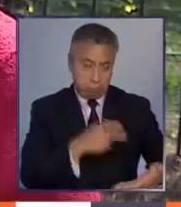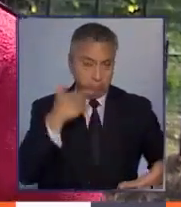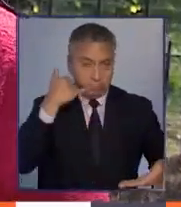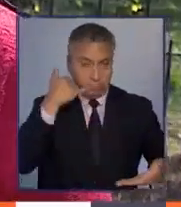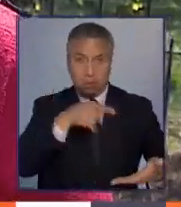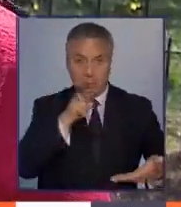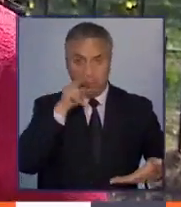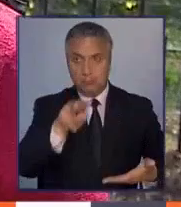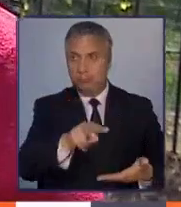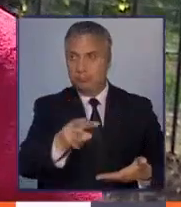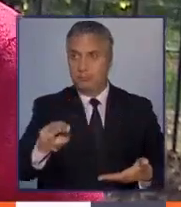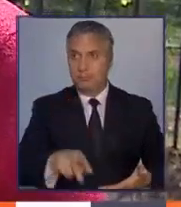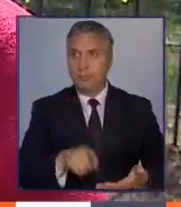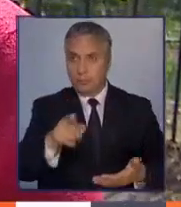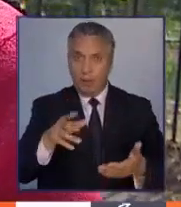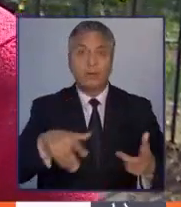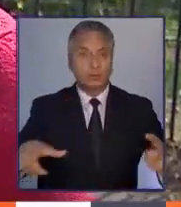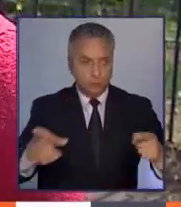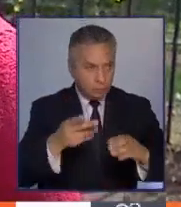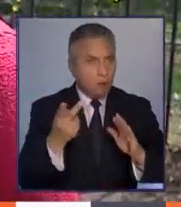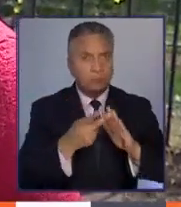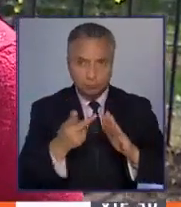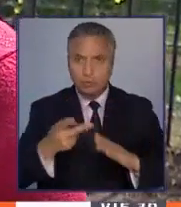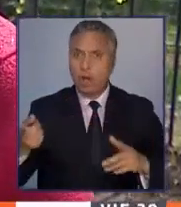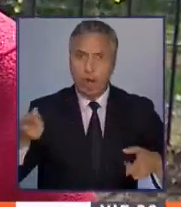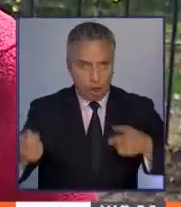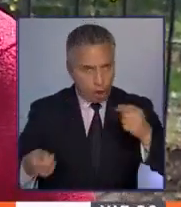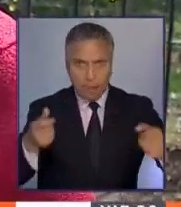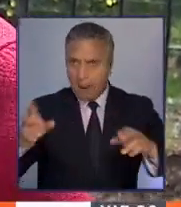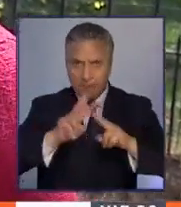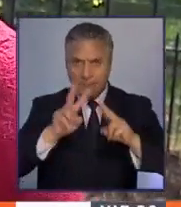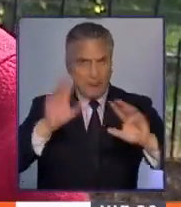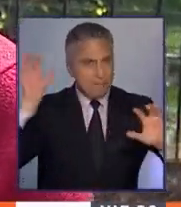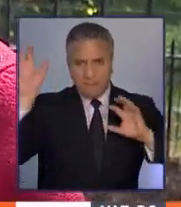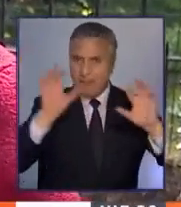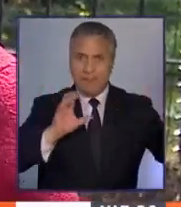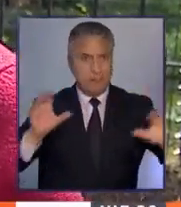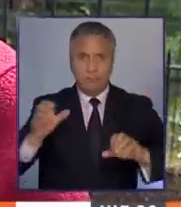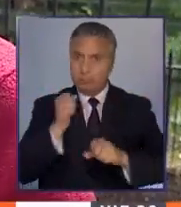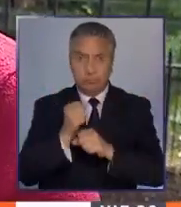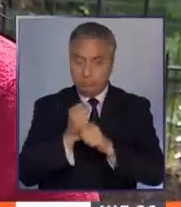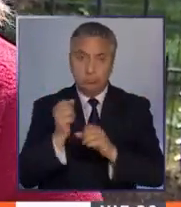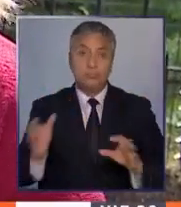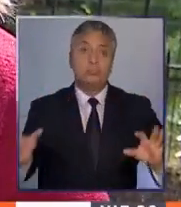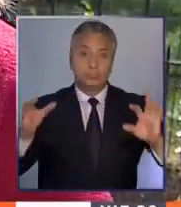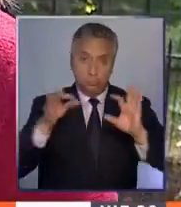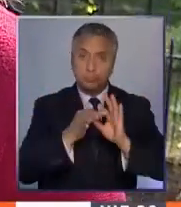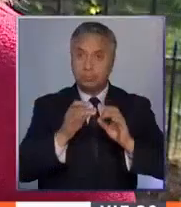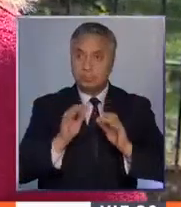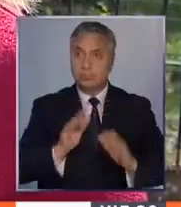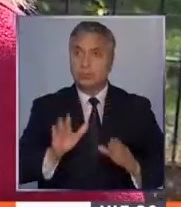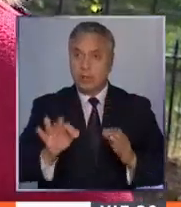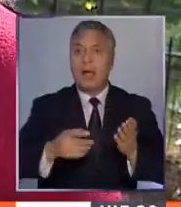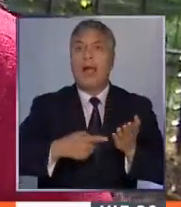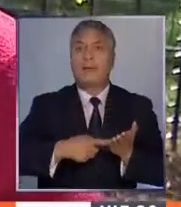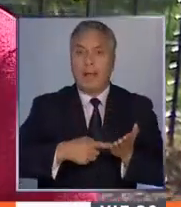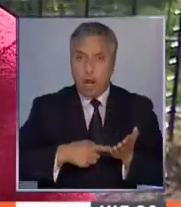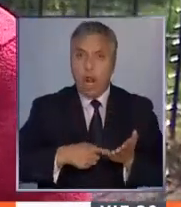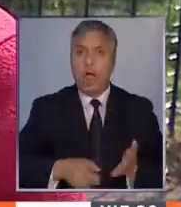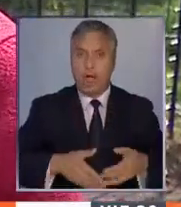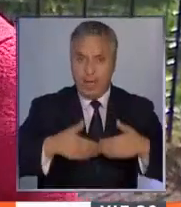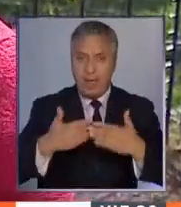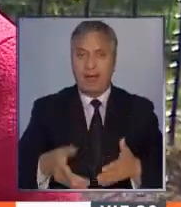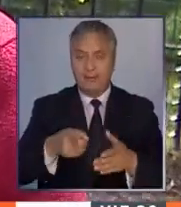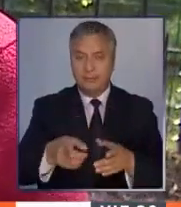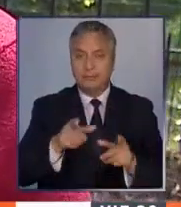A los mismos vecinos se han organizado, los mismos lo han comprado, los mismos lo han colocado y los mismos se han conectado a los que más saben de tecnología, a la